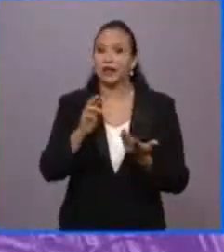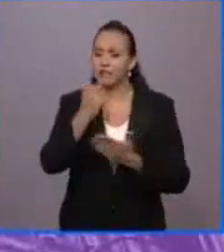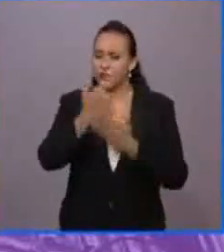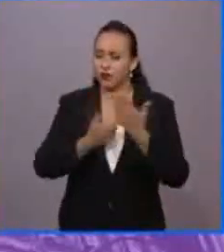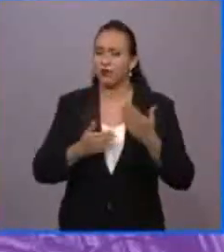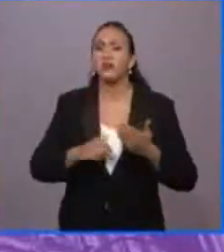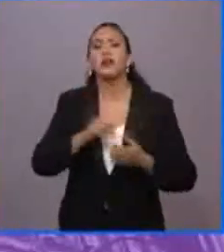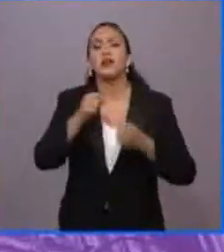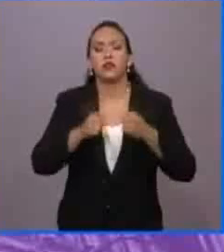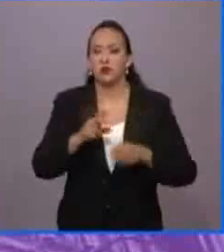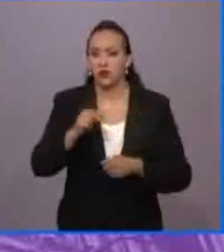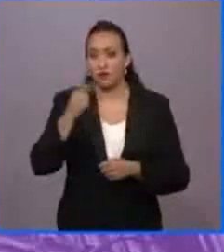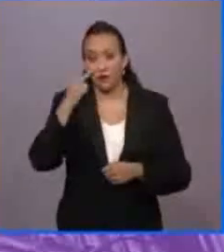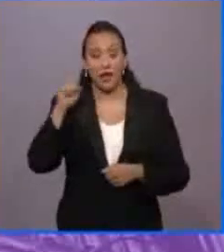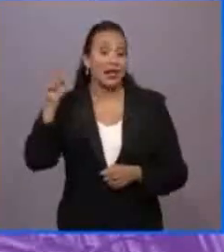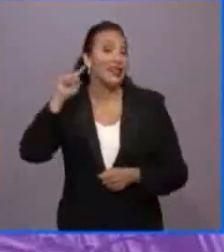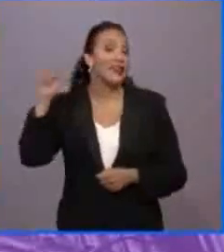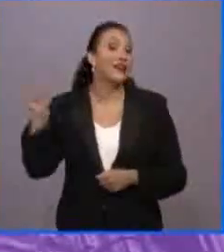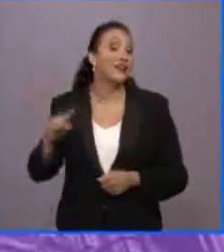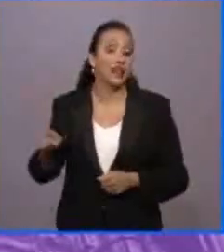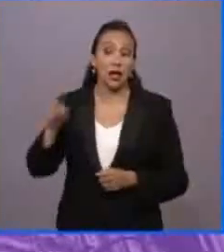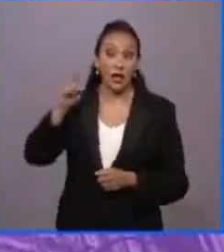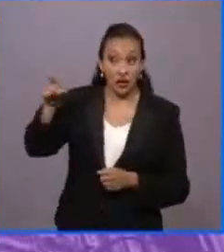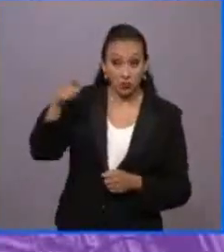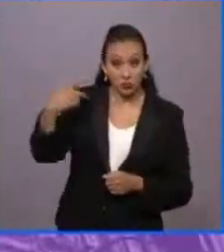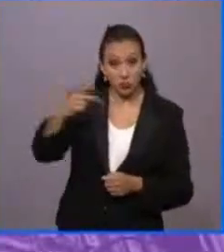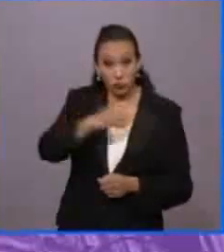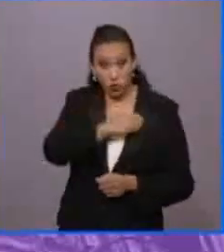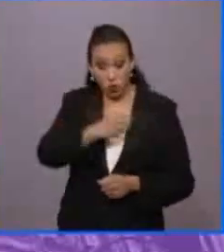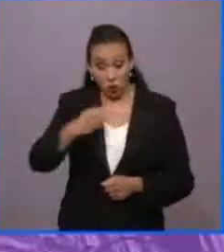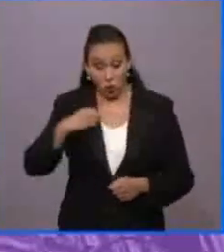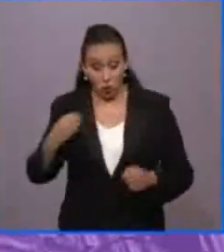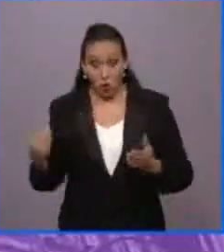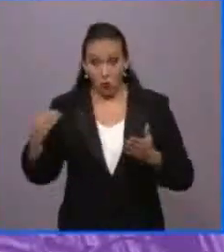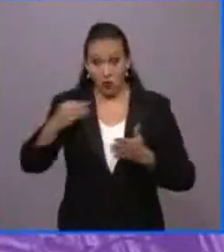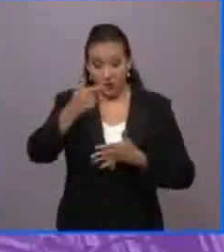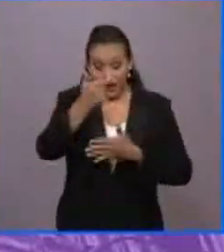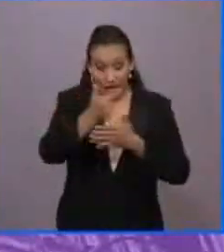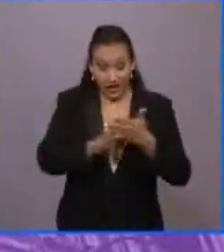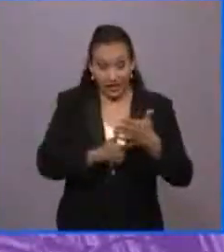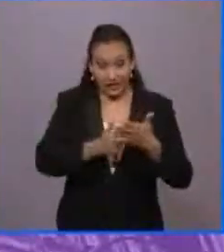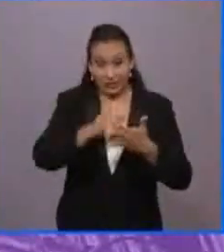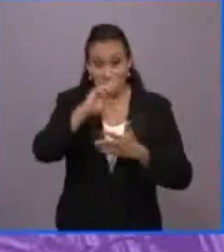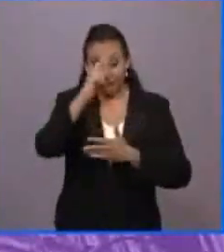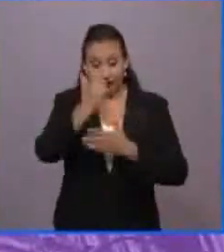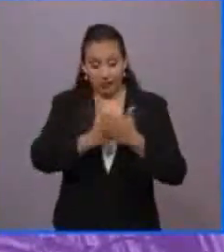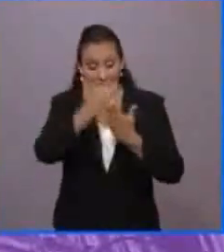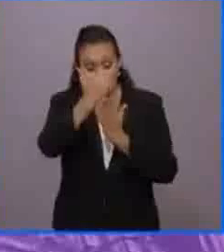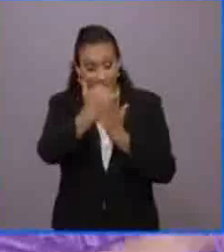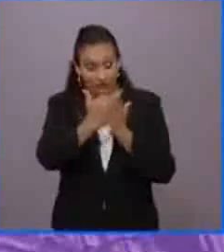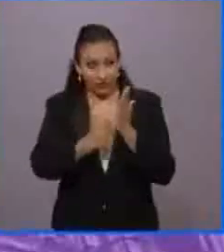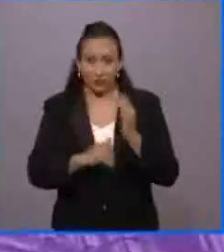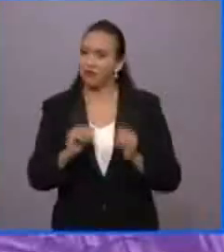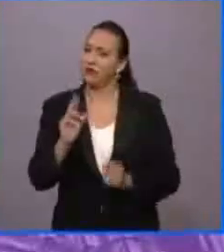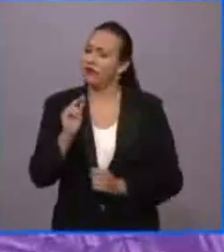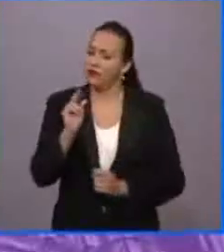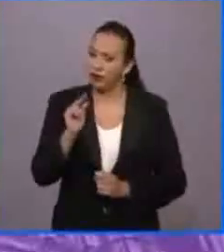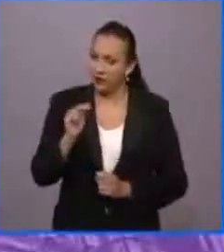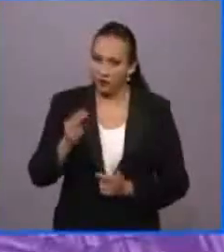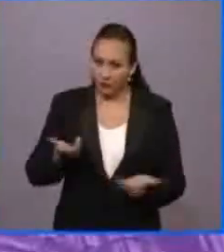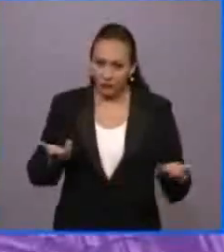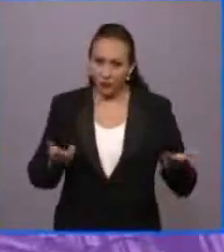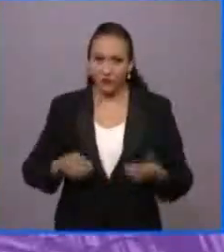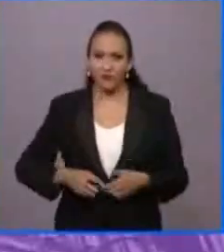jurídica, pues el Congreso Zacatecano no estaba obligado a establecer un catálogo en el que definiera los vocablos o locuciones